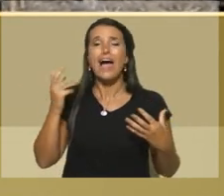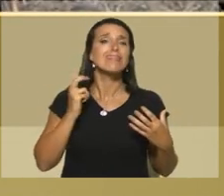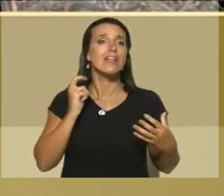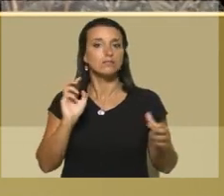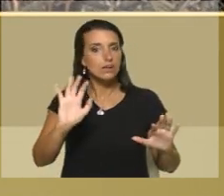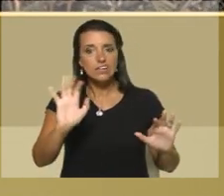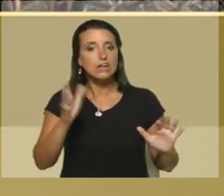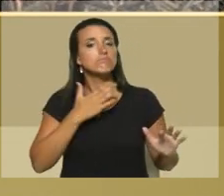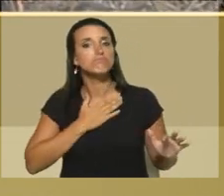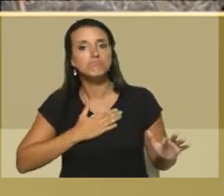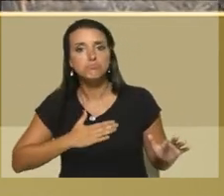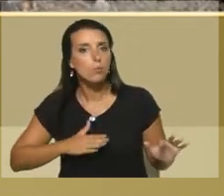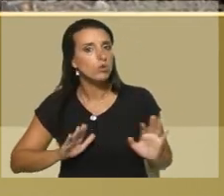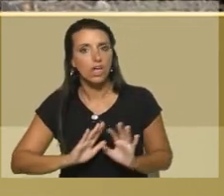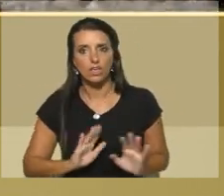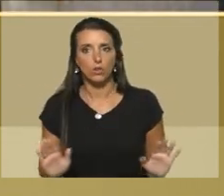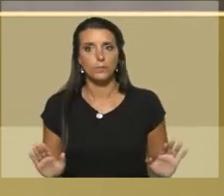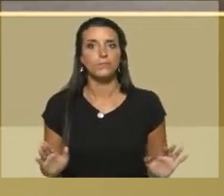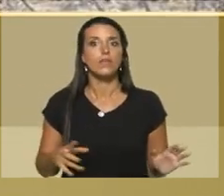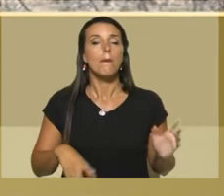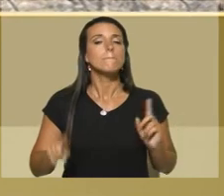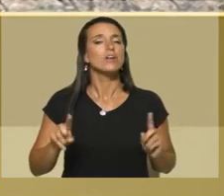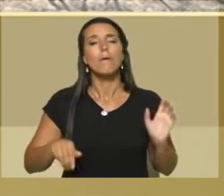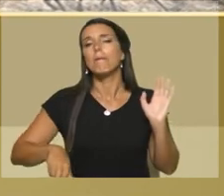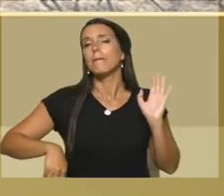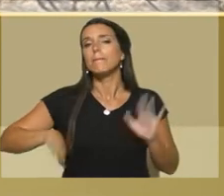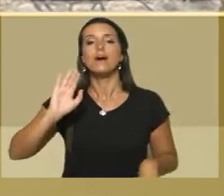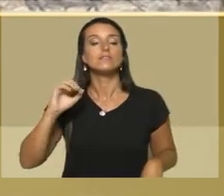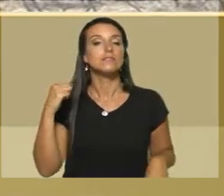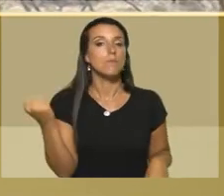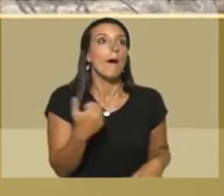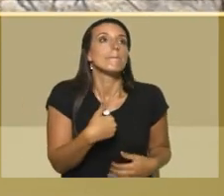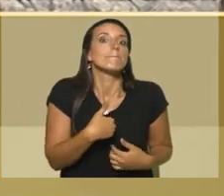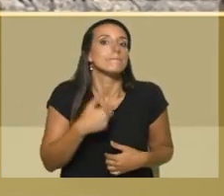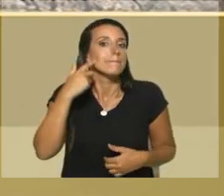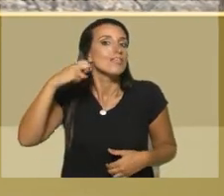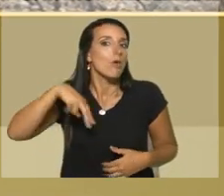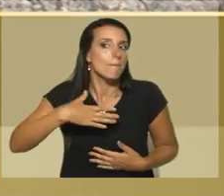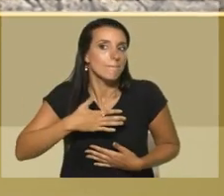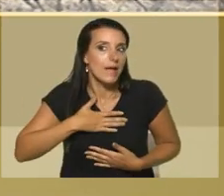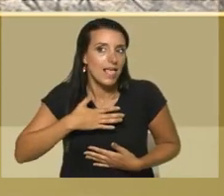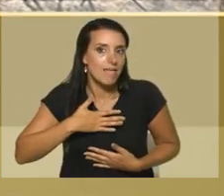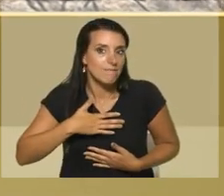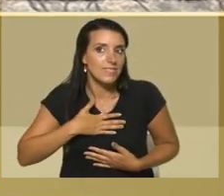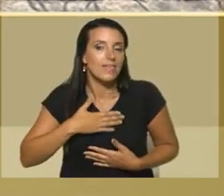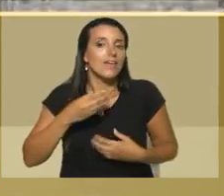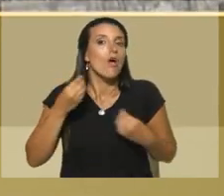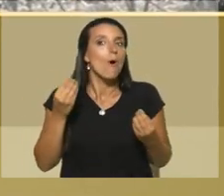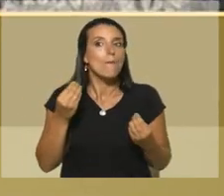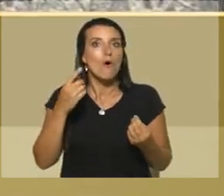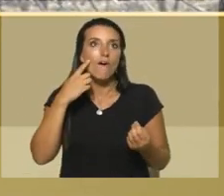este importante pero lo más importante A mi criterio es de lo malo sacar las conclusiones